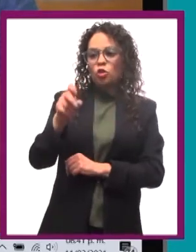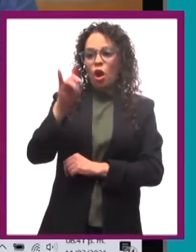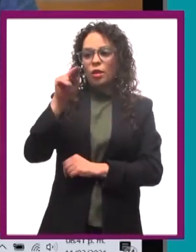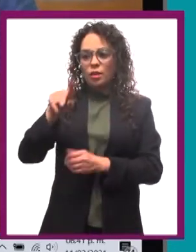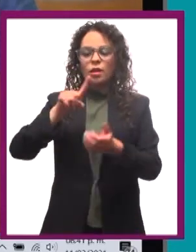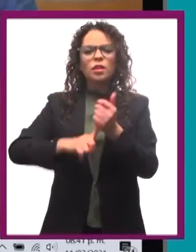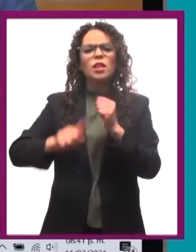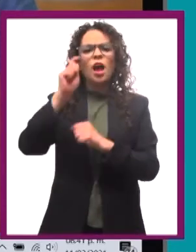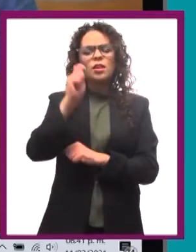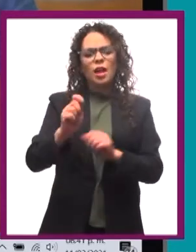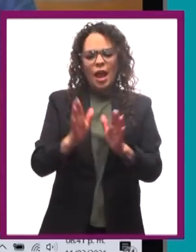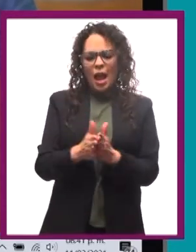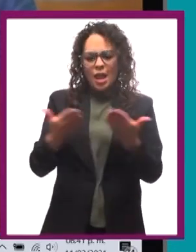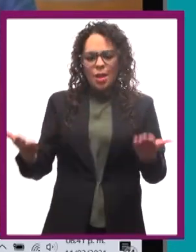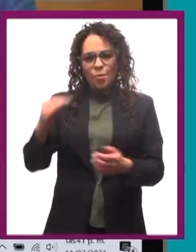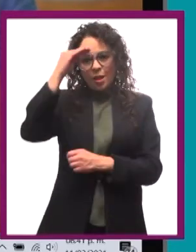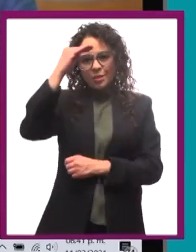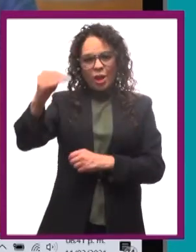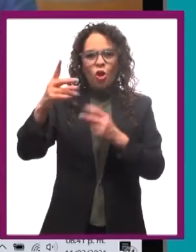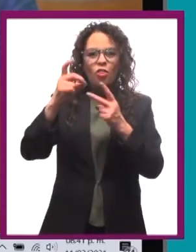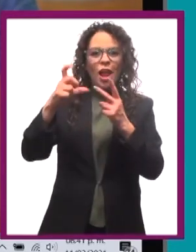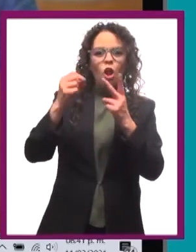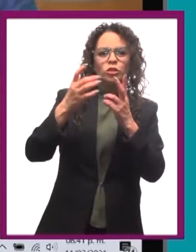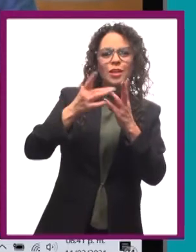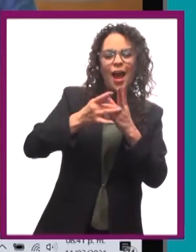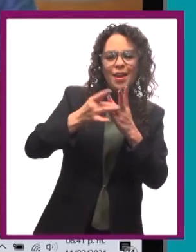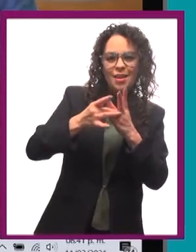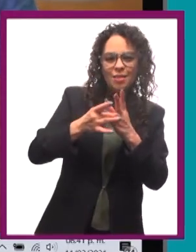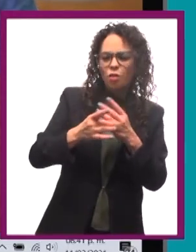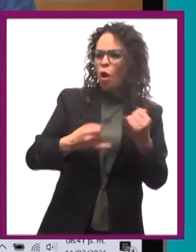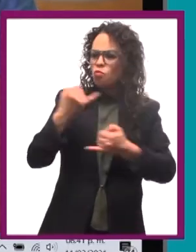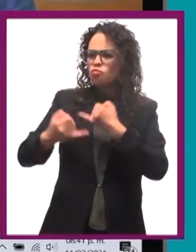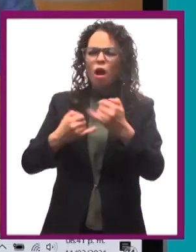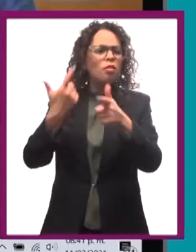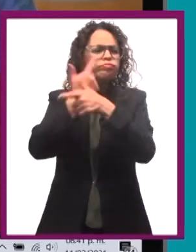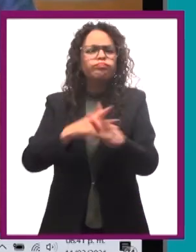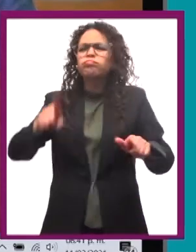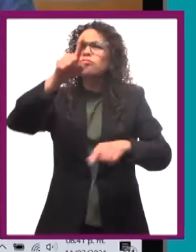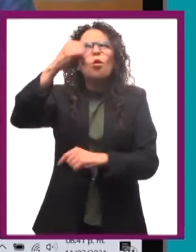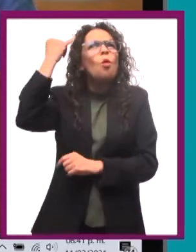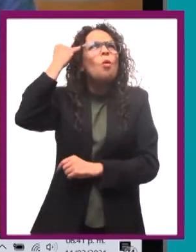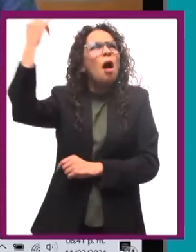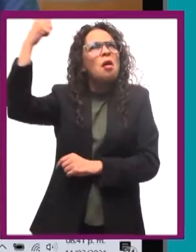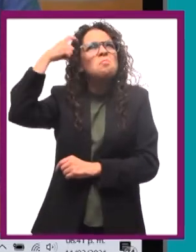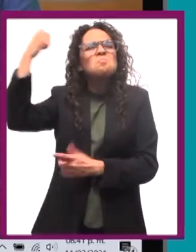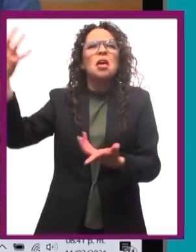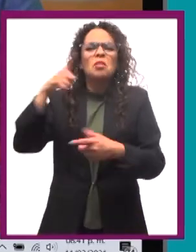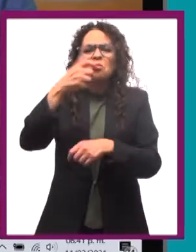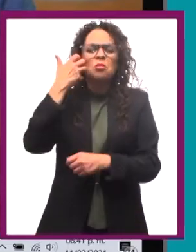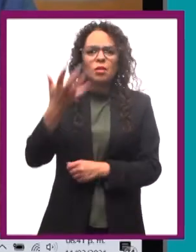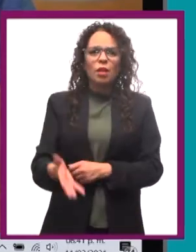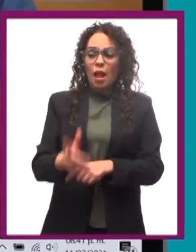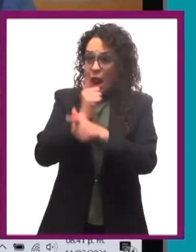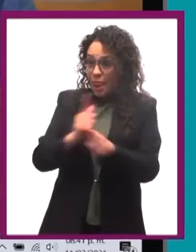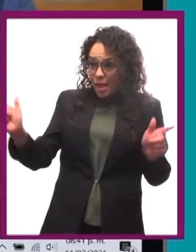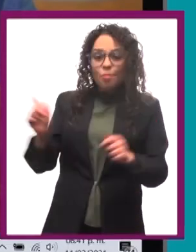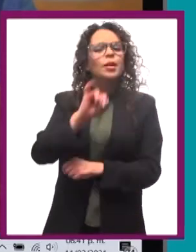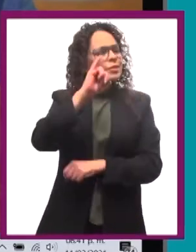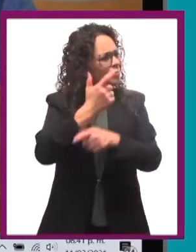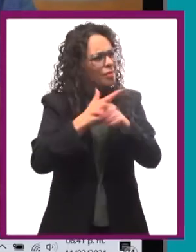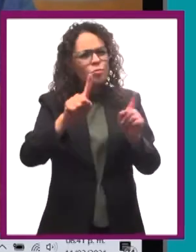J.R.R. Tolkien, El Señor de los Anillos, de la que ya hablamos el otro día, con cualquier juego que se nos ocurra. ¿Cualquier